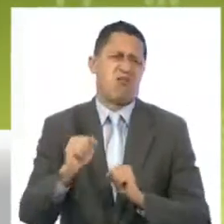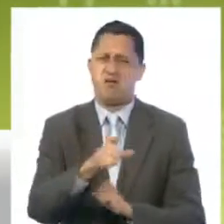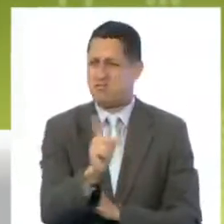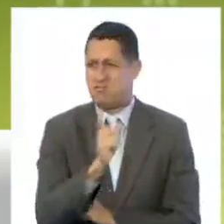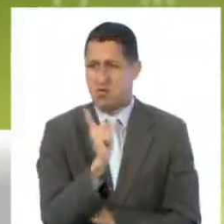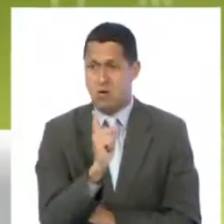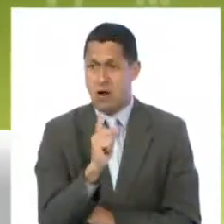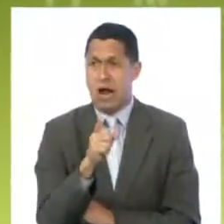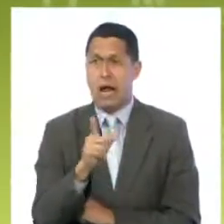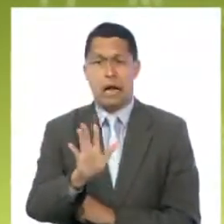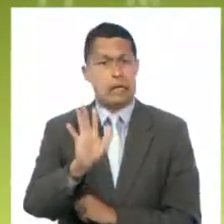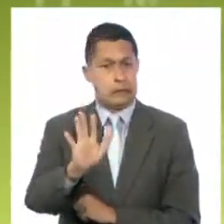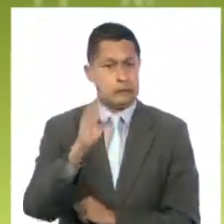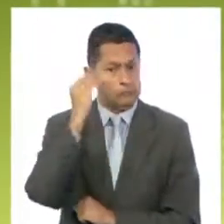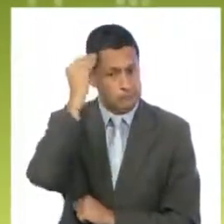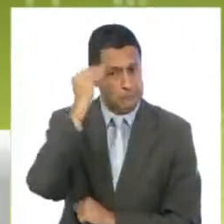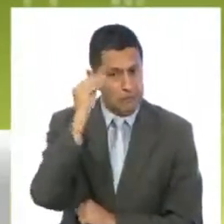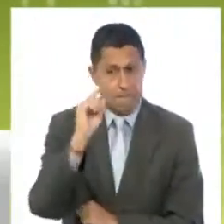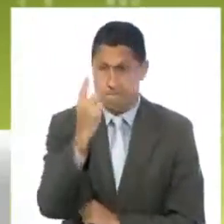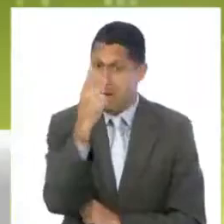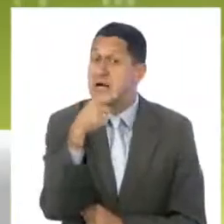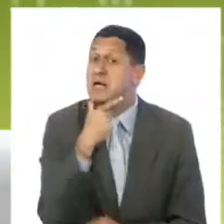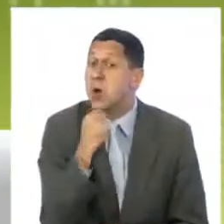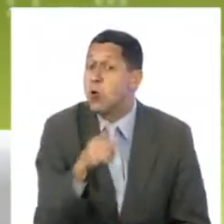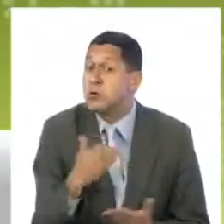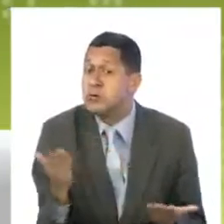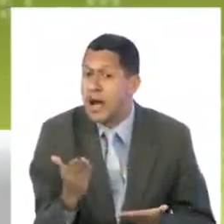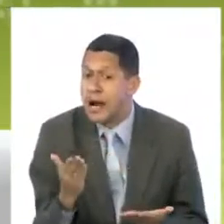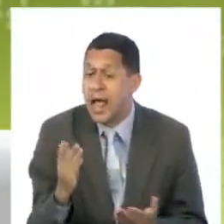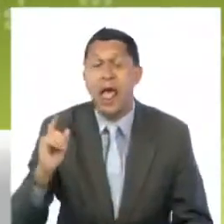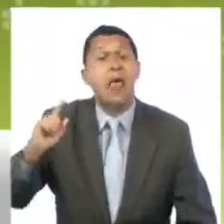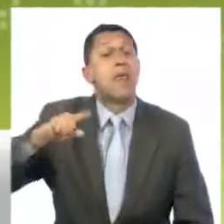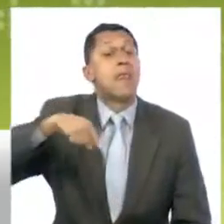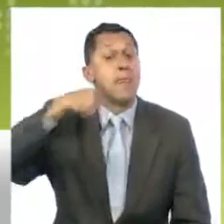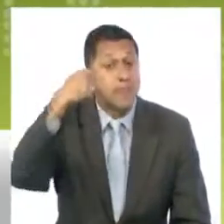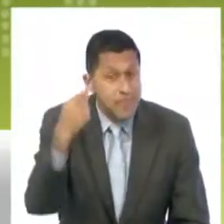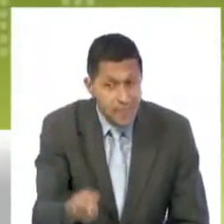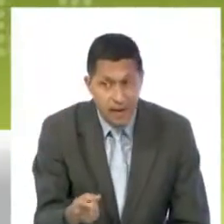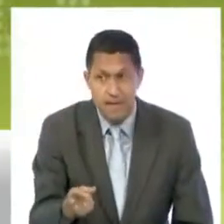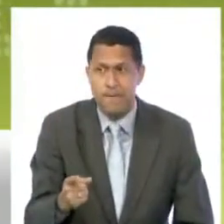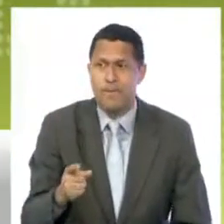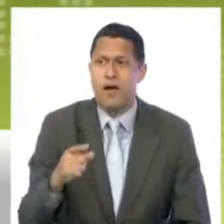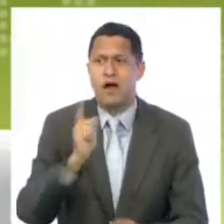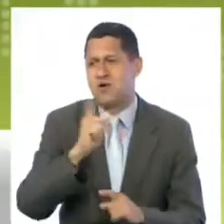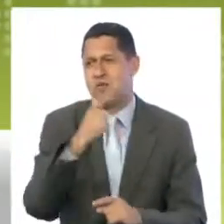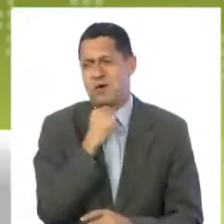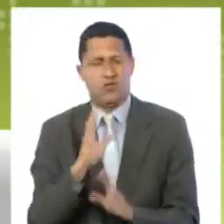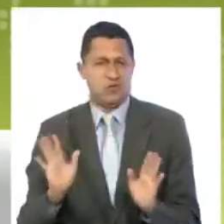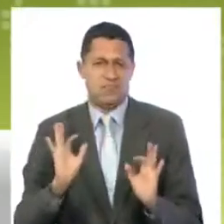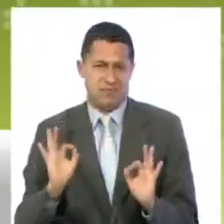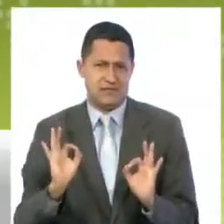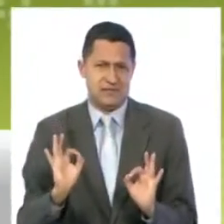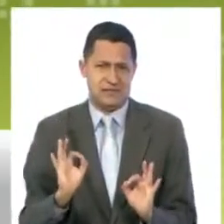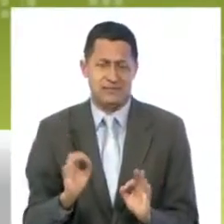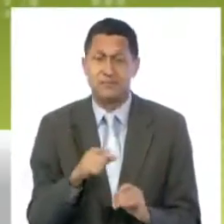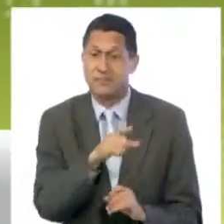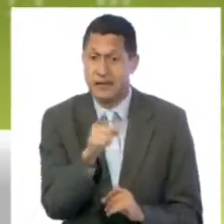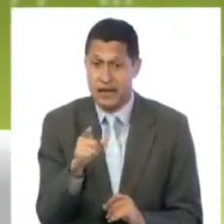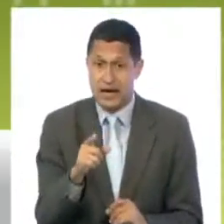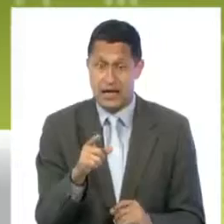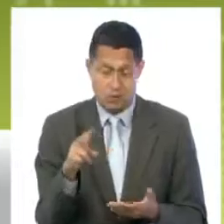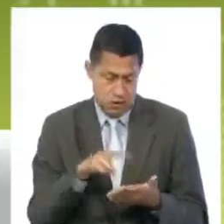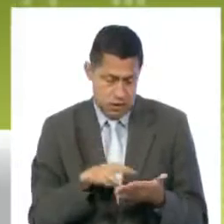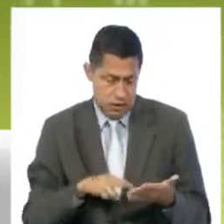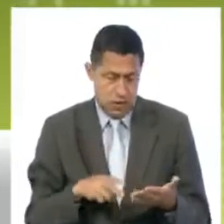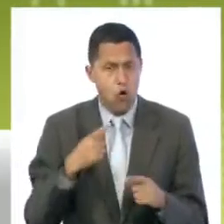música es excelente. Tocar un instrumento también es importante en el caso de las niñas, porque esta es una condición que es